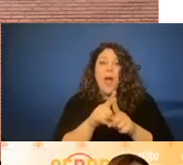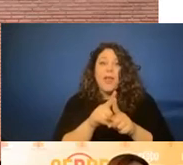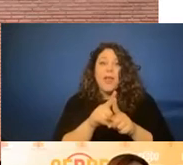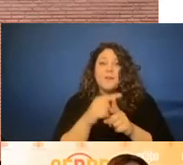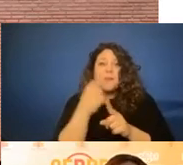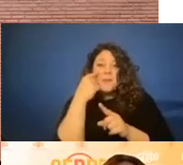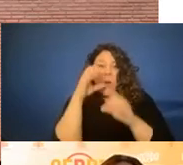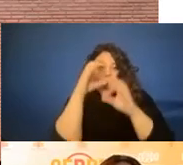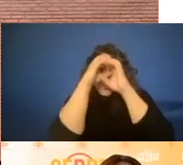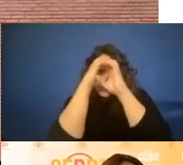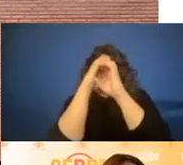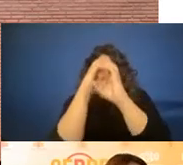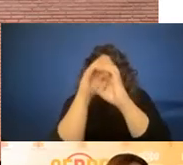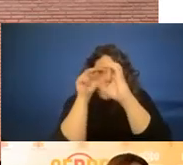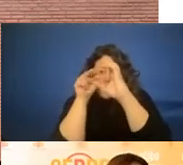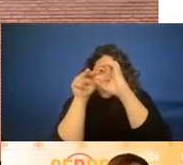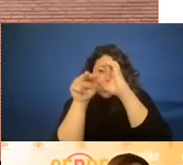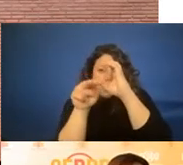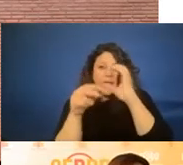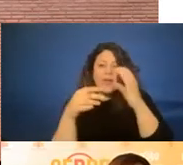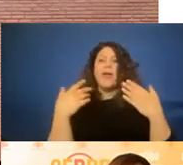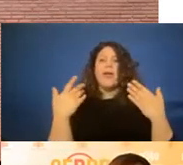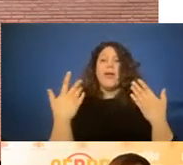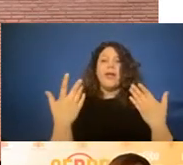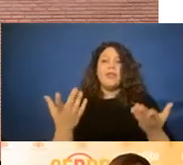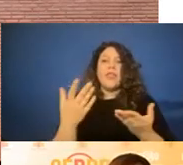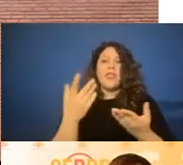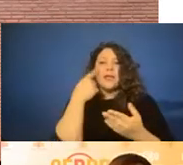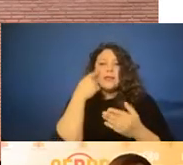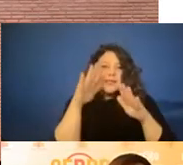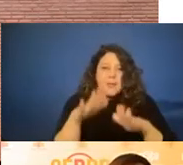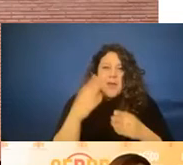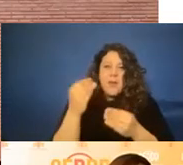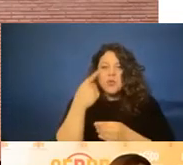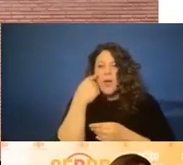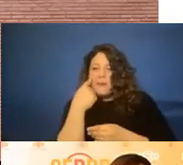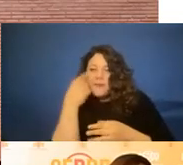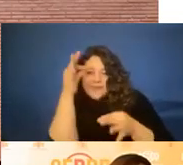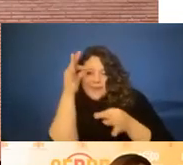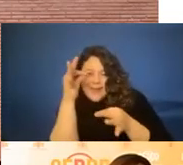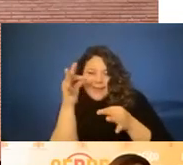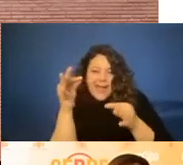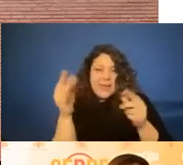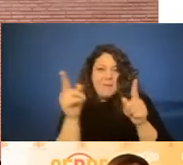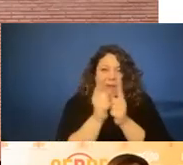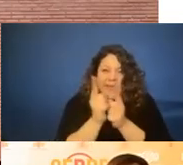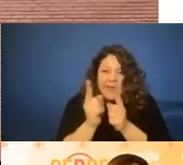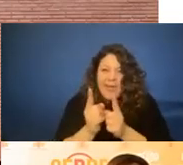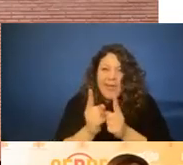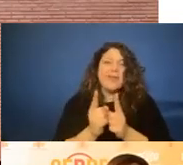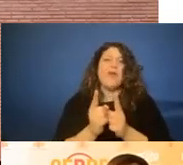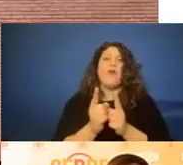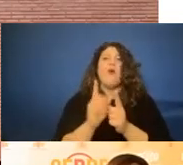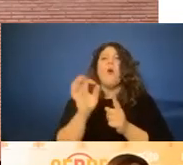un tubo. Entonces se detienen muchísimo a mirar pequeños detalles, como dijo, a levantar